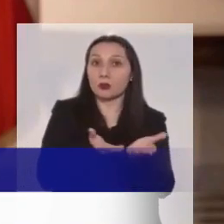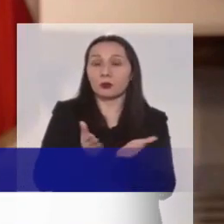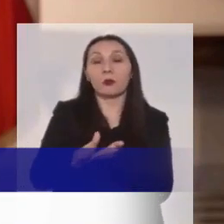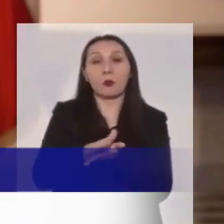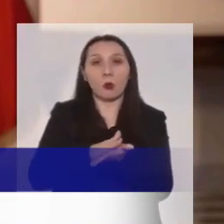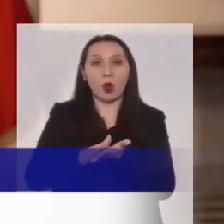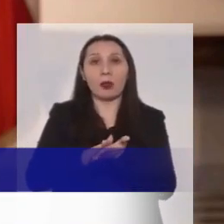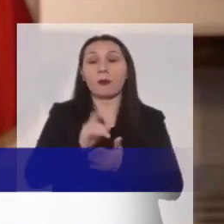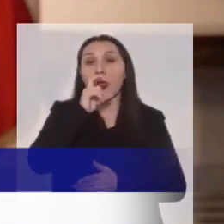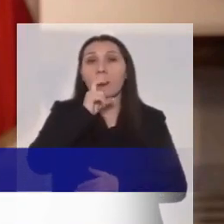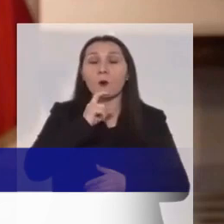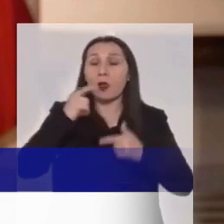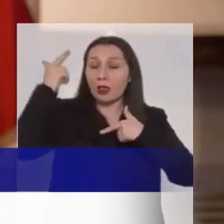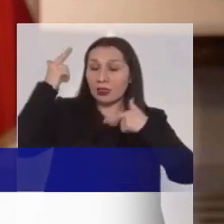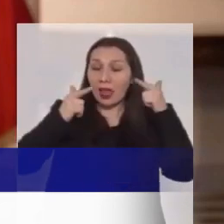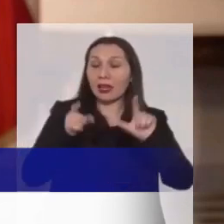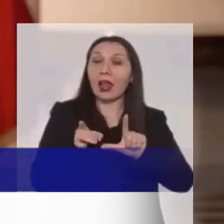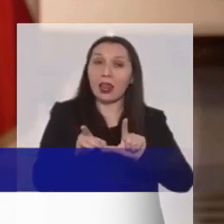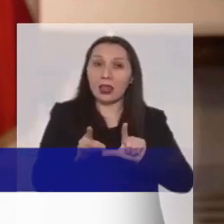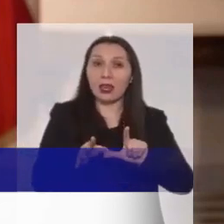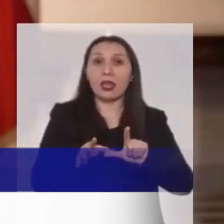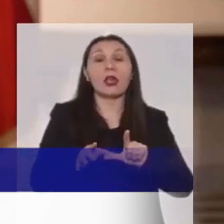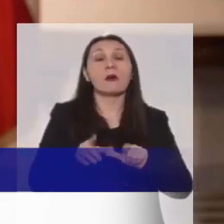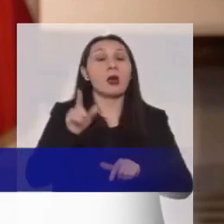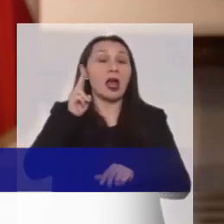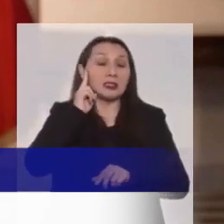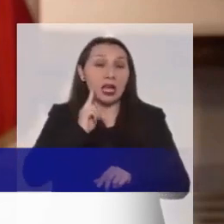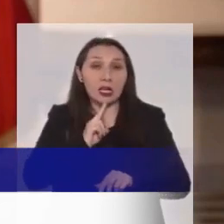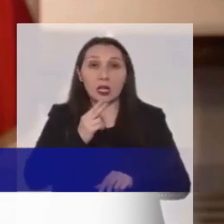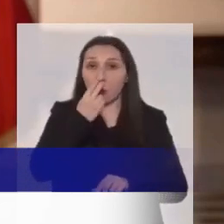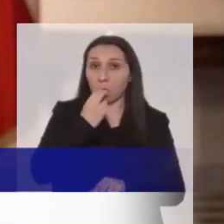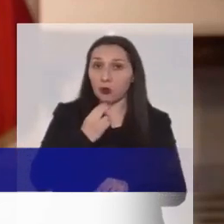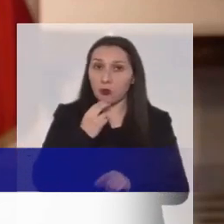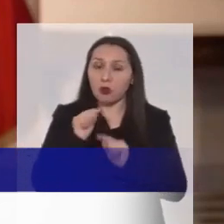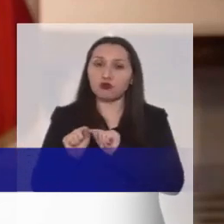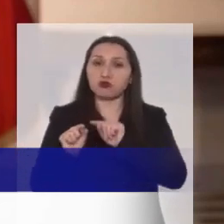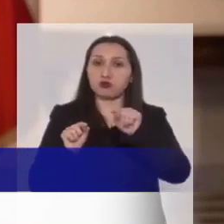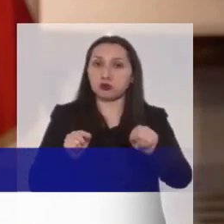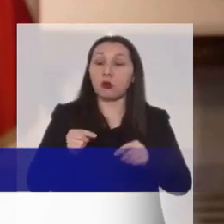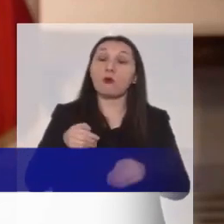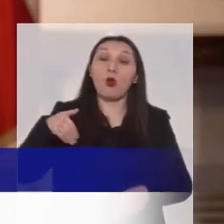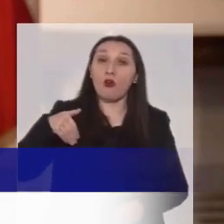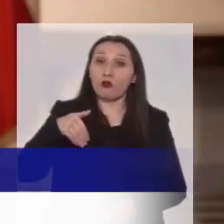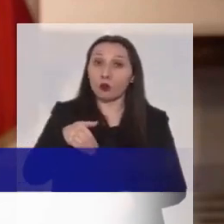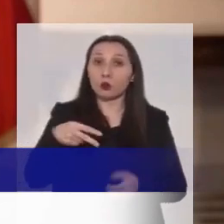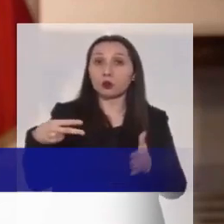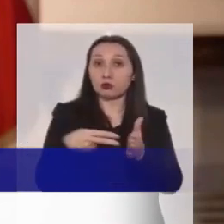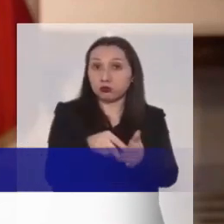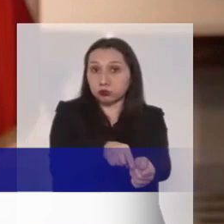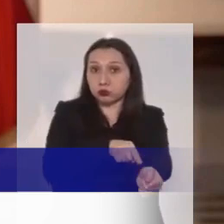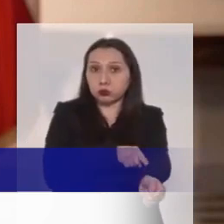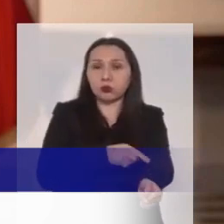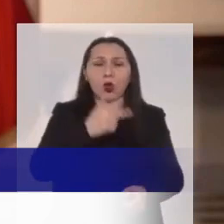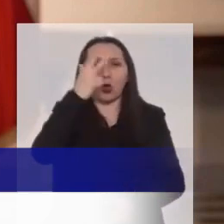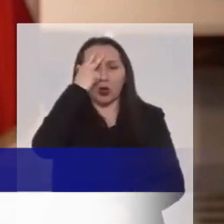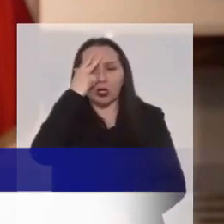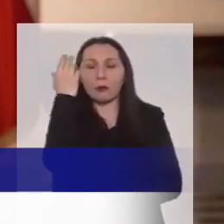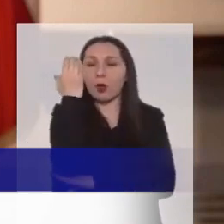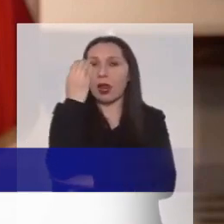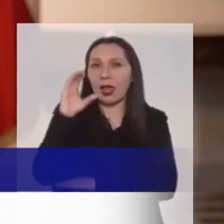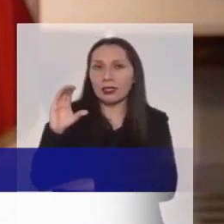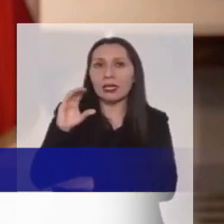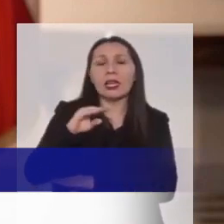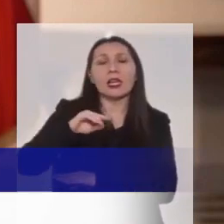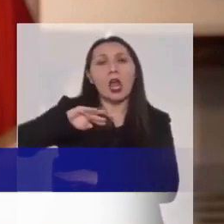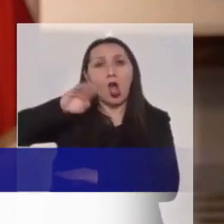servicios Como por ejemplo el de curicota alcalinares o el de llanquihue Puerto montt y llegaremos con buses eléctricos acumulas como coquimbo La Serena